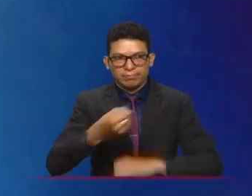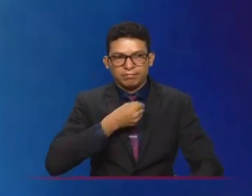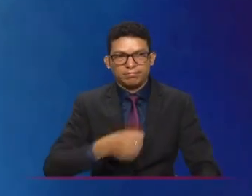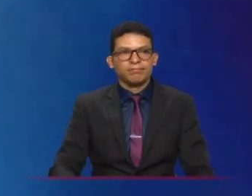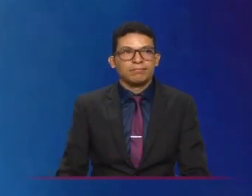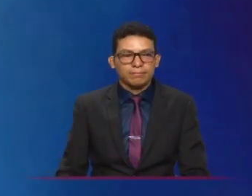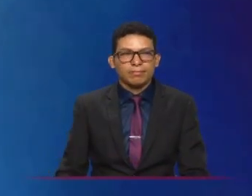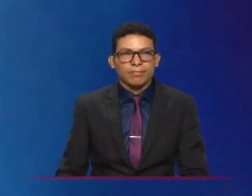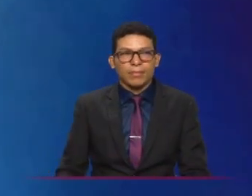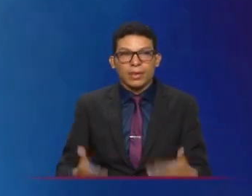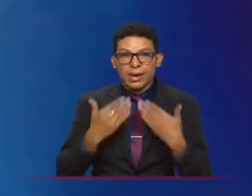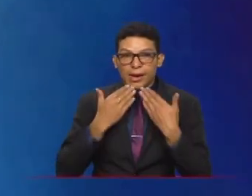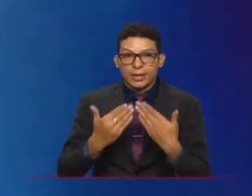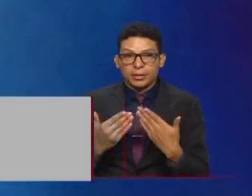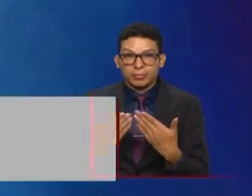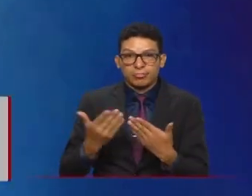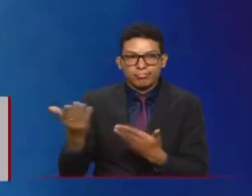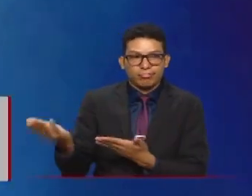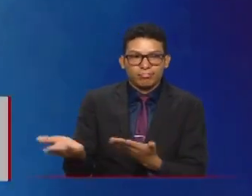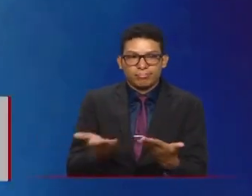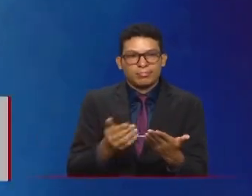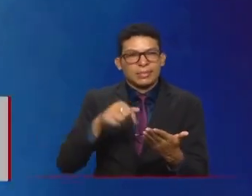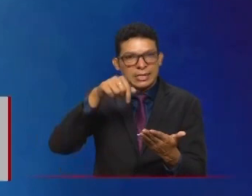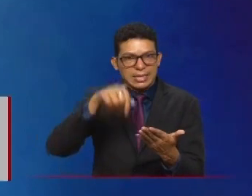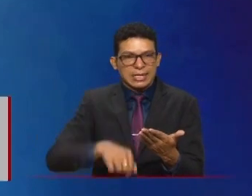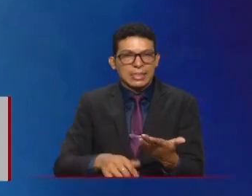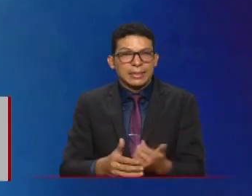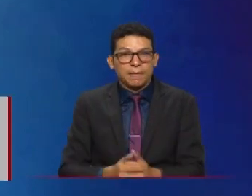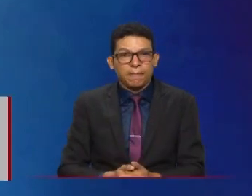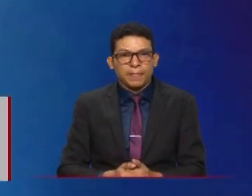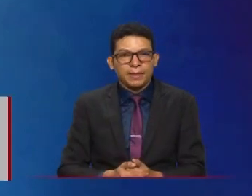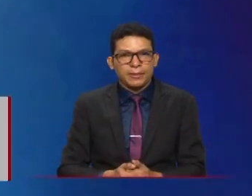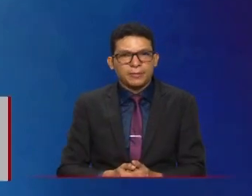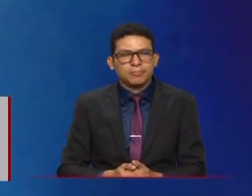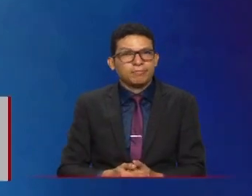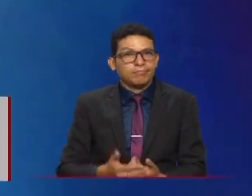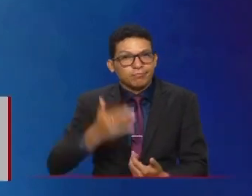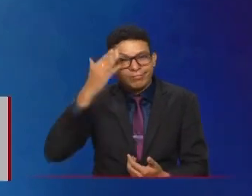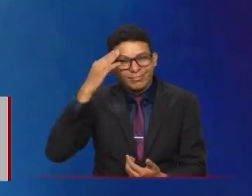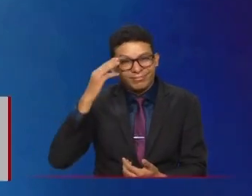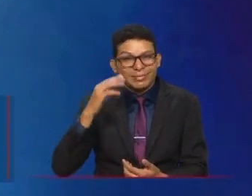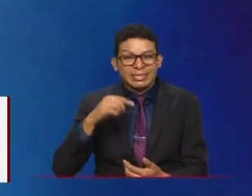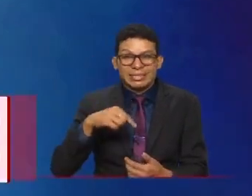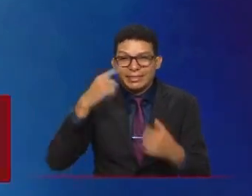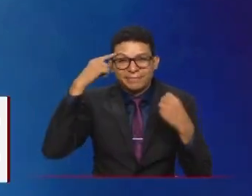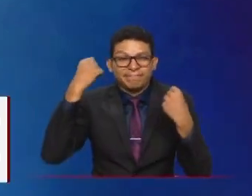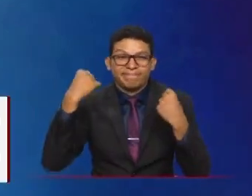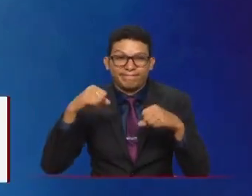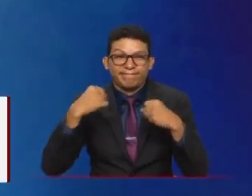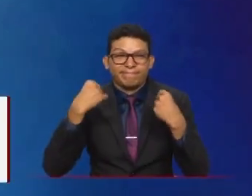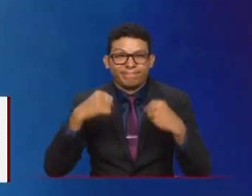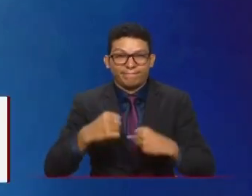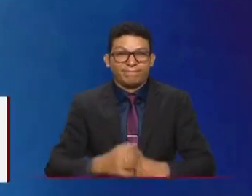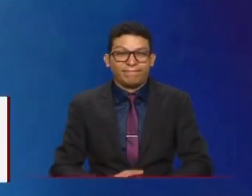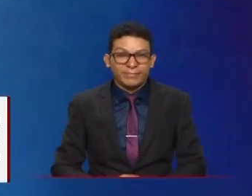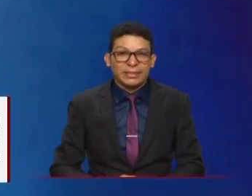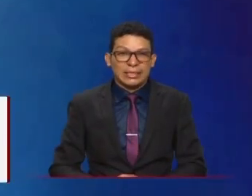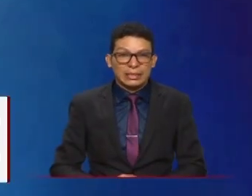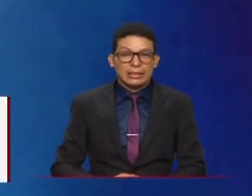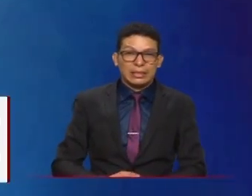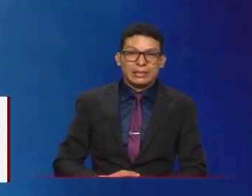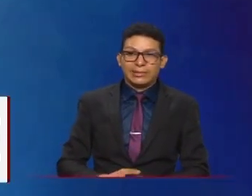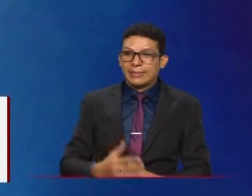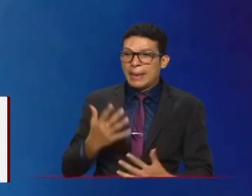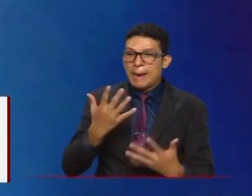Muchas gracias por recibirnos acá en un momento de absoluta preocupación de absoluta